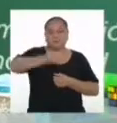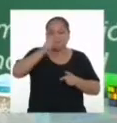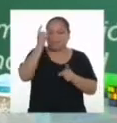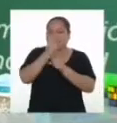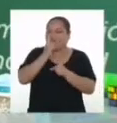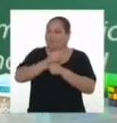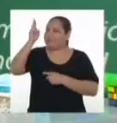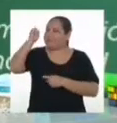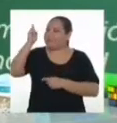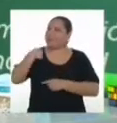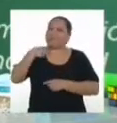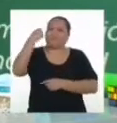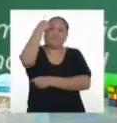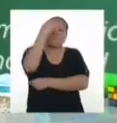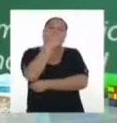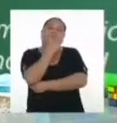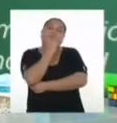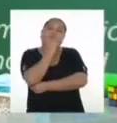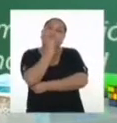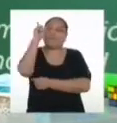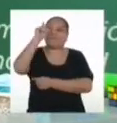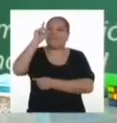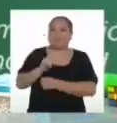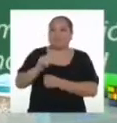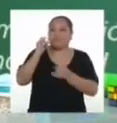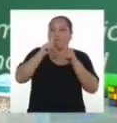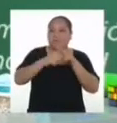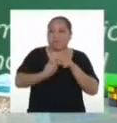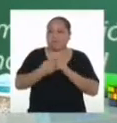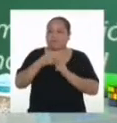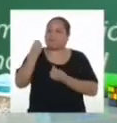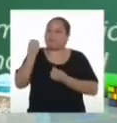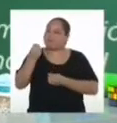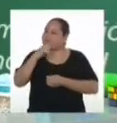Así es, profesora. Estuve pensando en la pregunta del inicio.